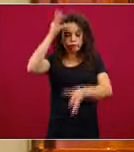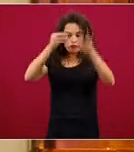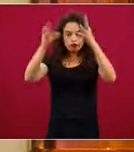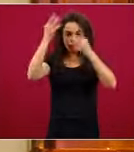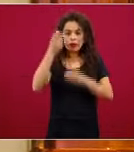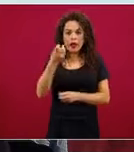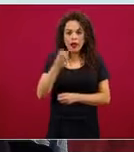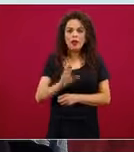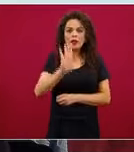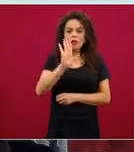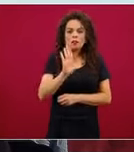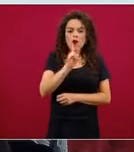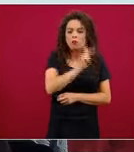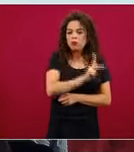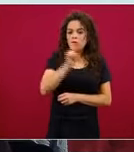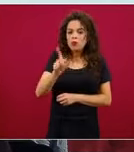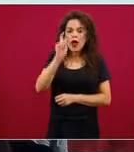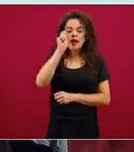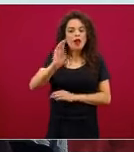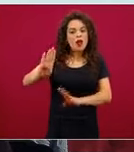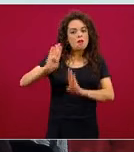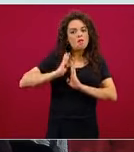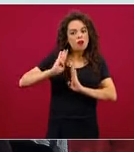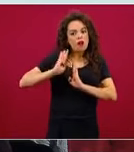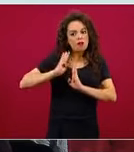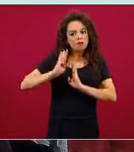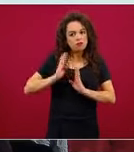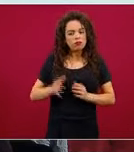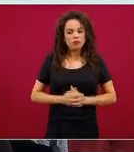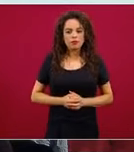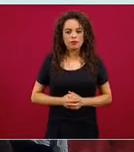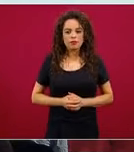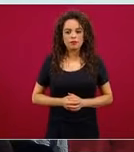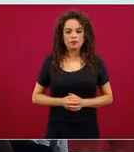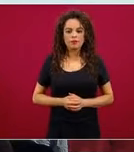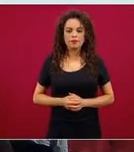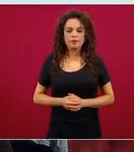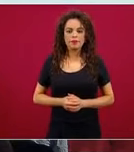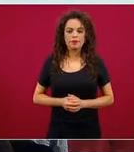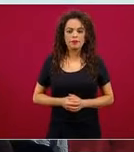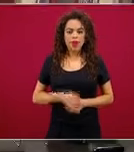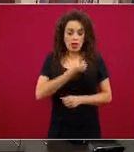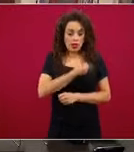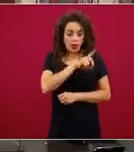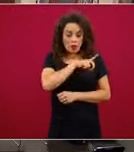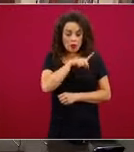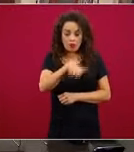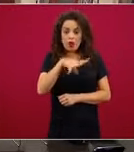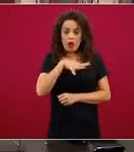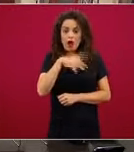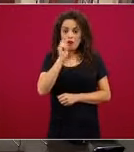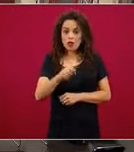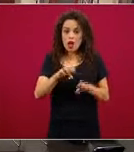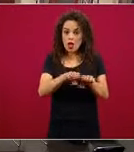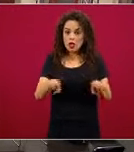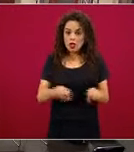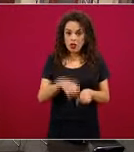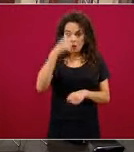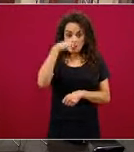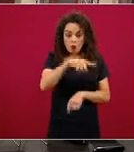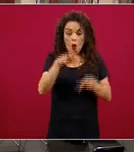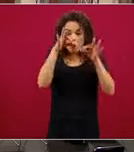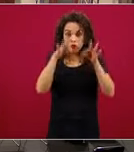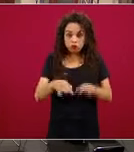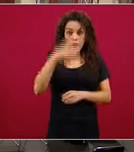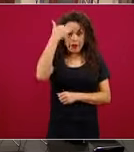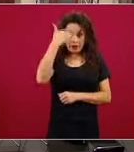que hacen los ejércitos. O sea, en salud tenemos estos equipos que son este personal que está plenamente capacitado